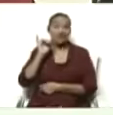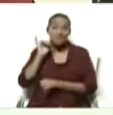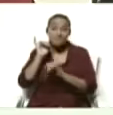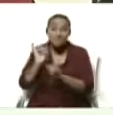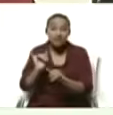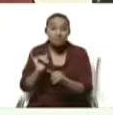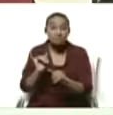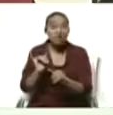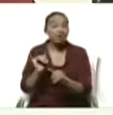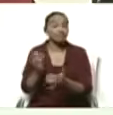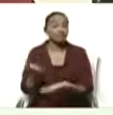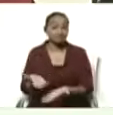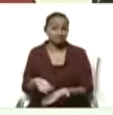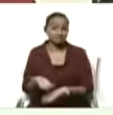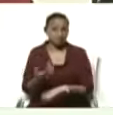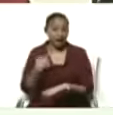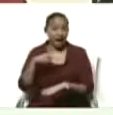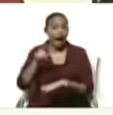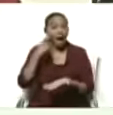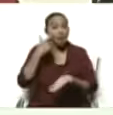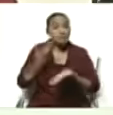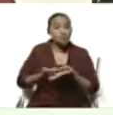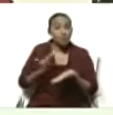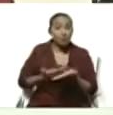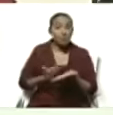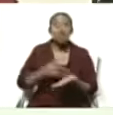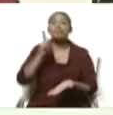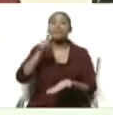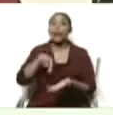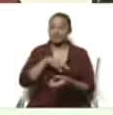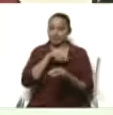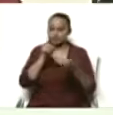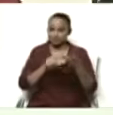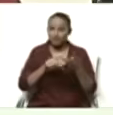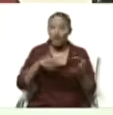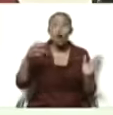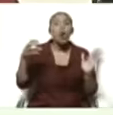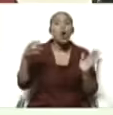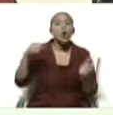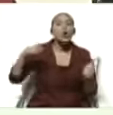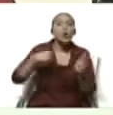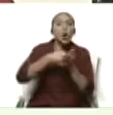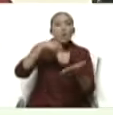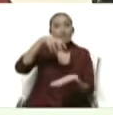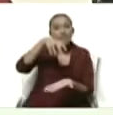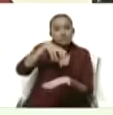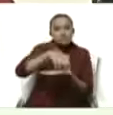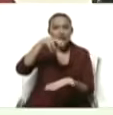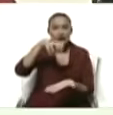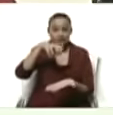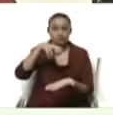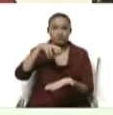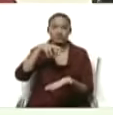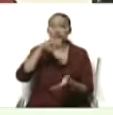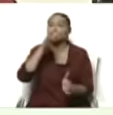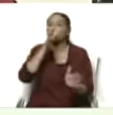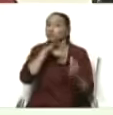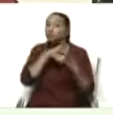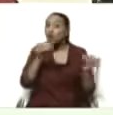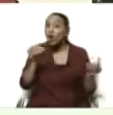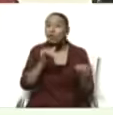este país han dado golpes de estado lo niega la oposición borran de internet todo lo